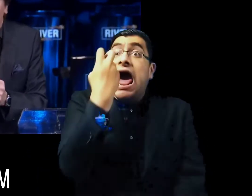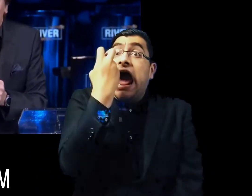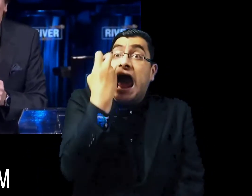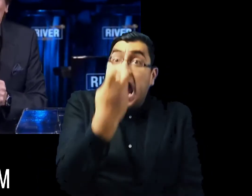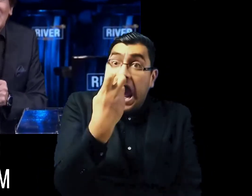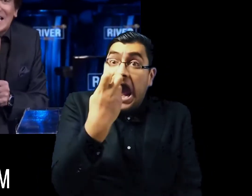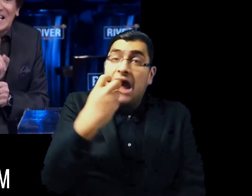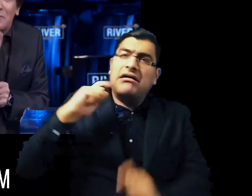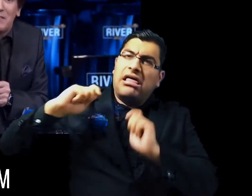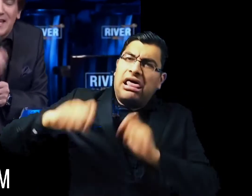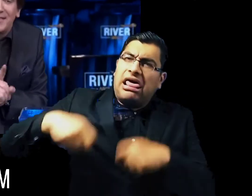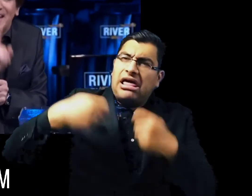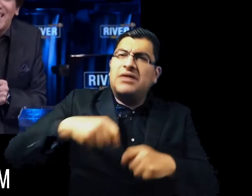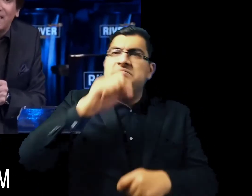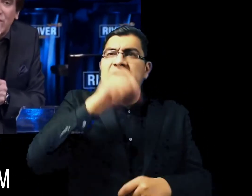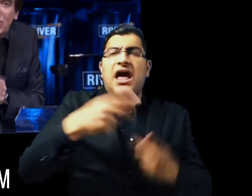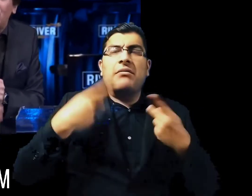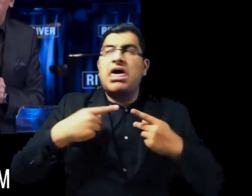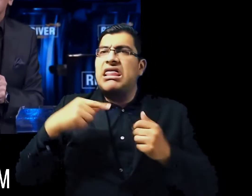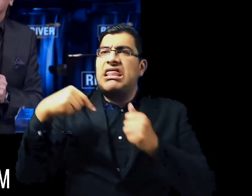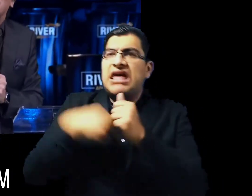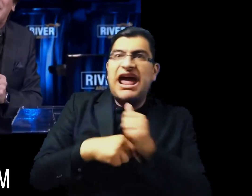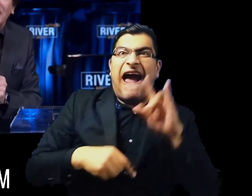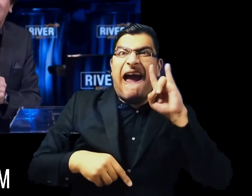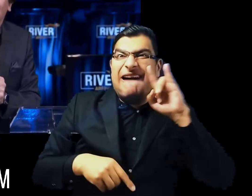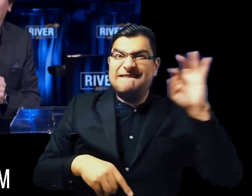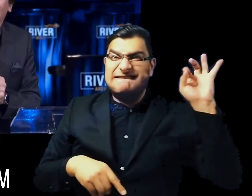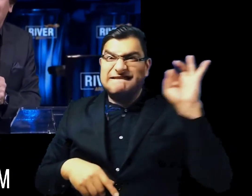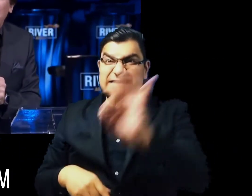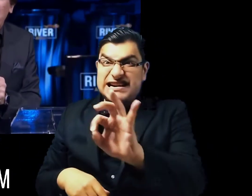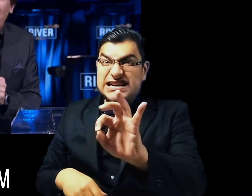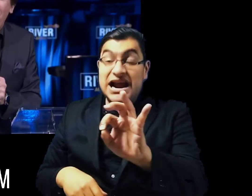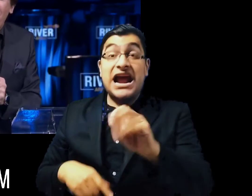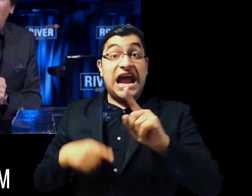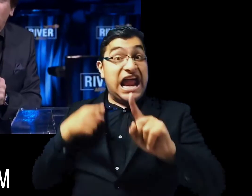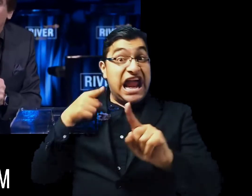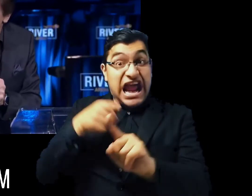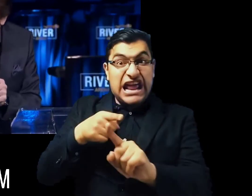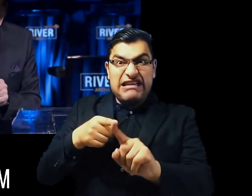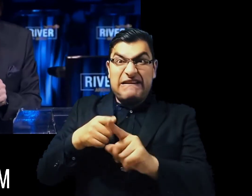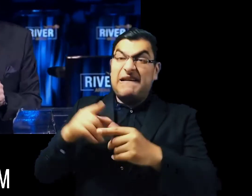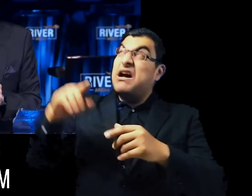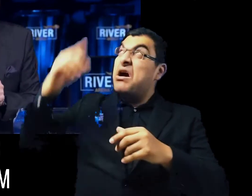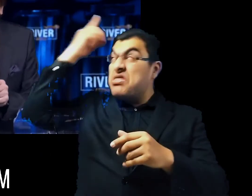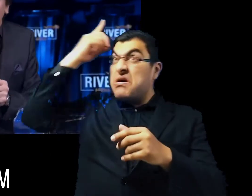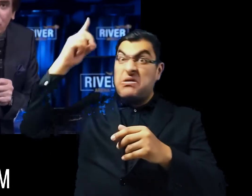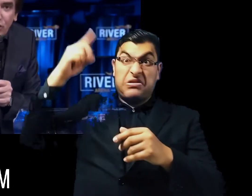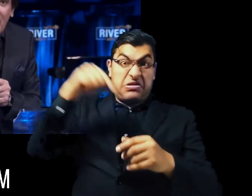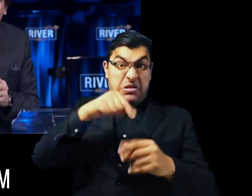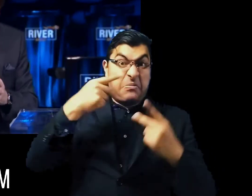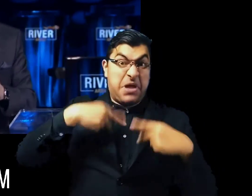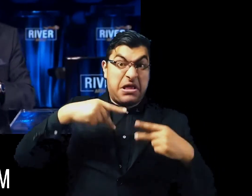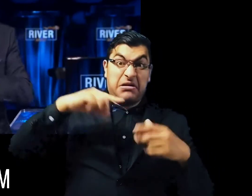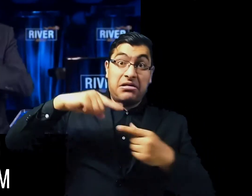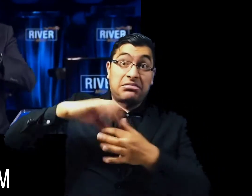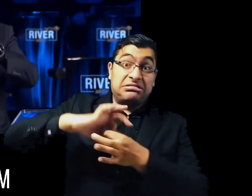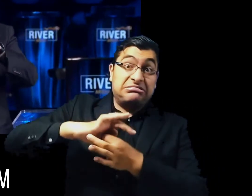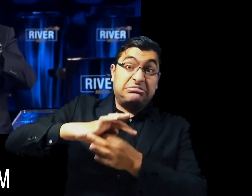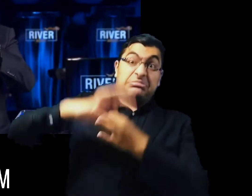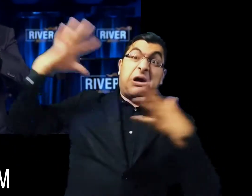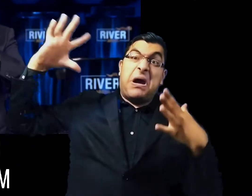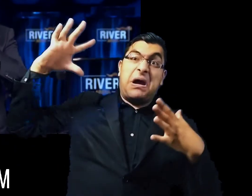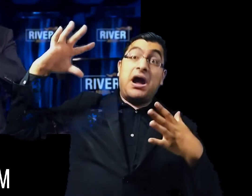Esa fue precisamente la intención de la serpiente. Romper la relación especial,